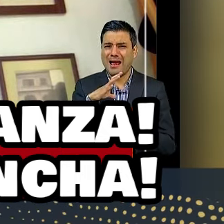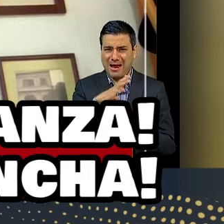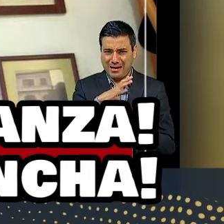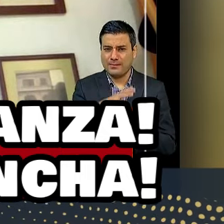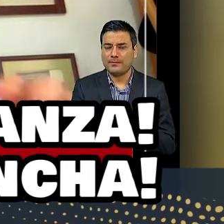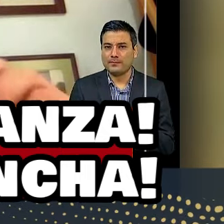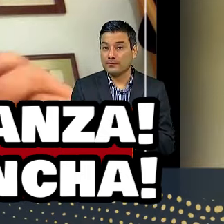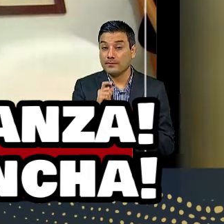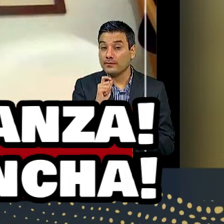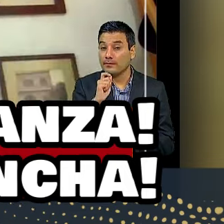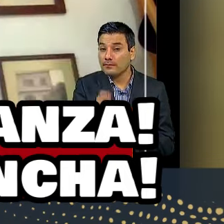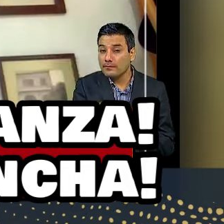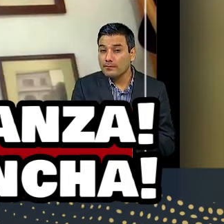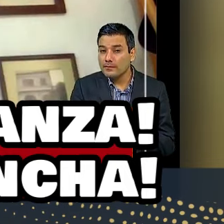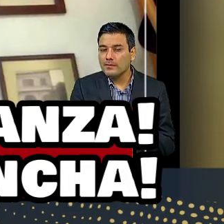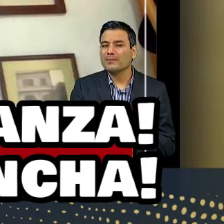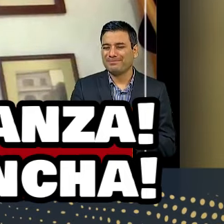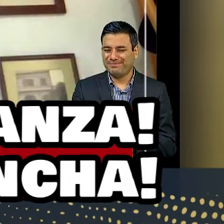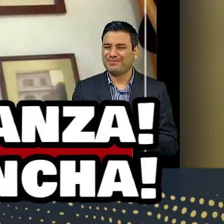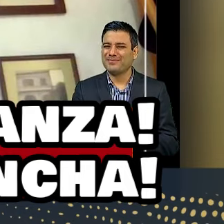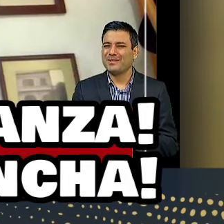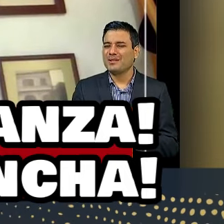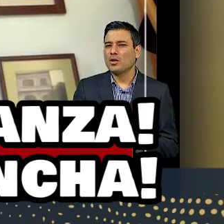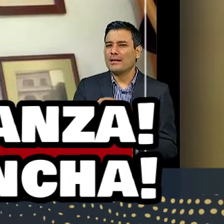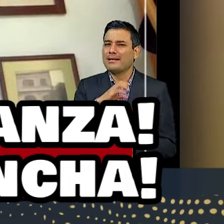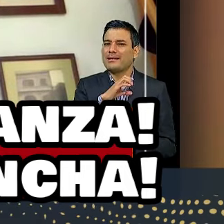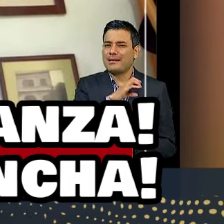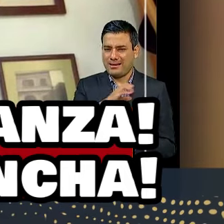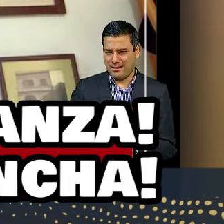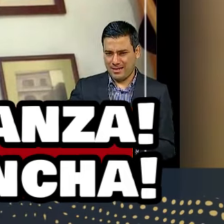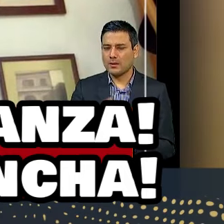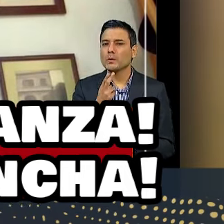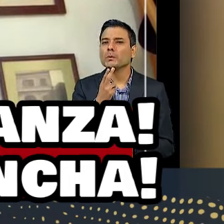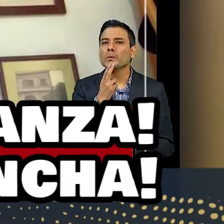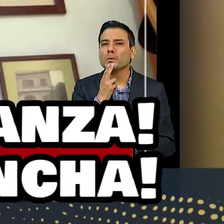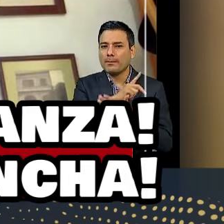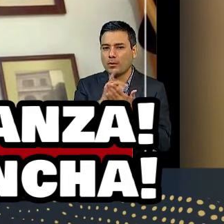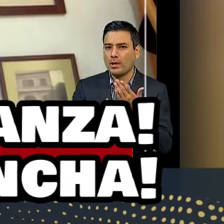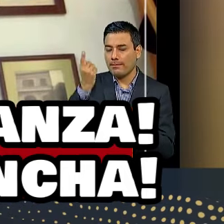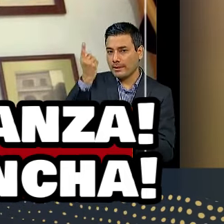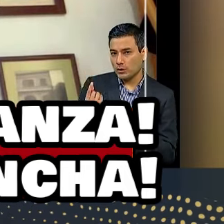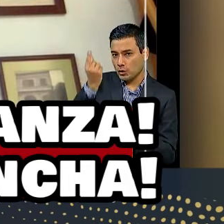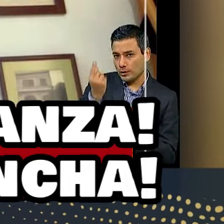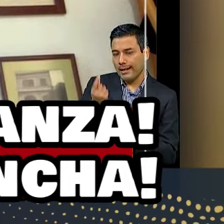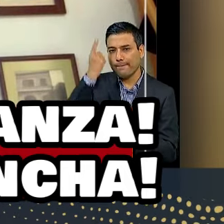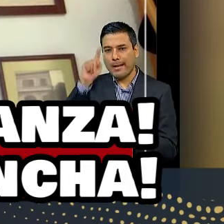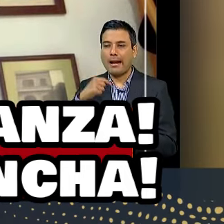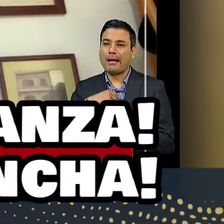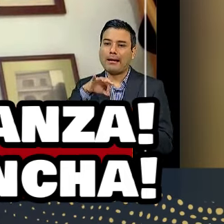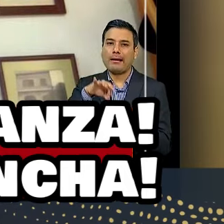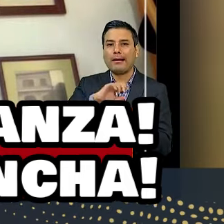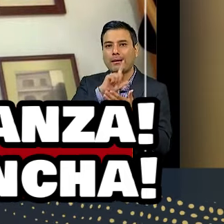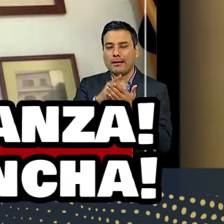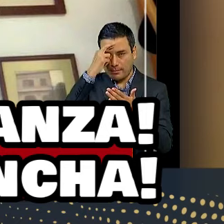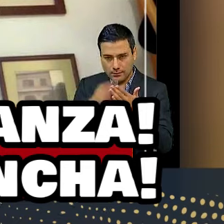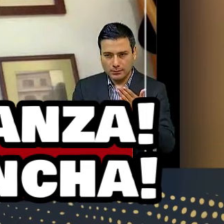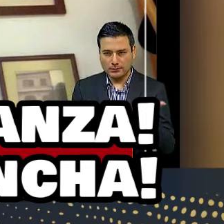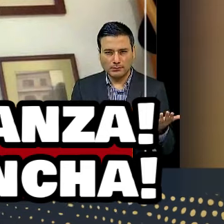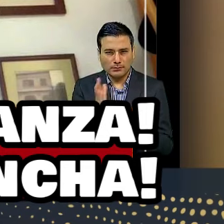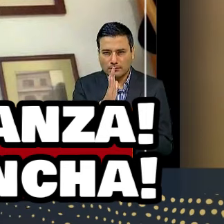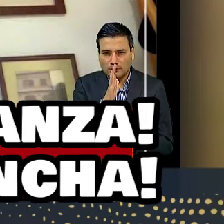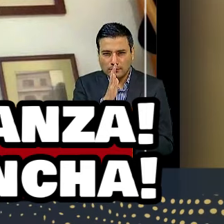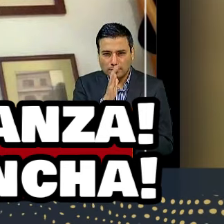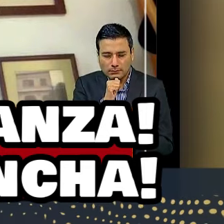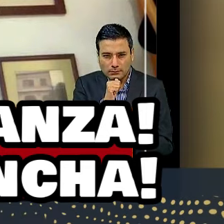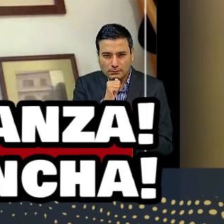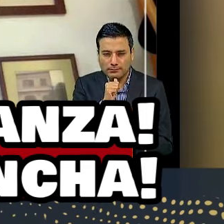aparato que utiliza los programas sociales un aparato de gobierno que viola la ley Ojalá fuera la sola anunciación de la ley suficiente para su